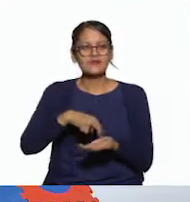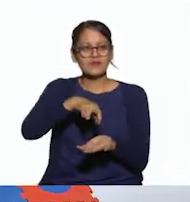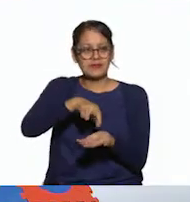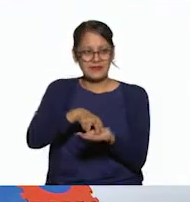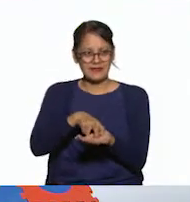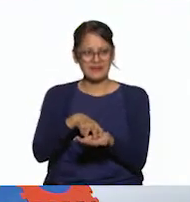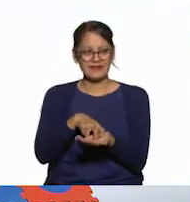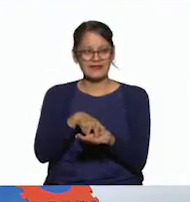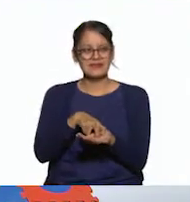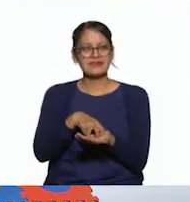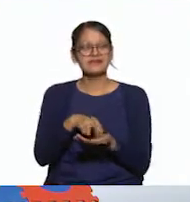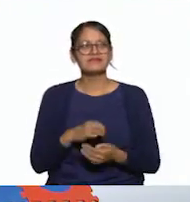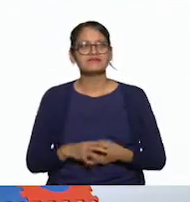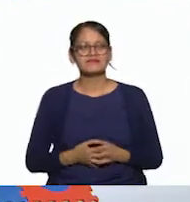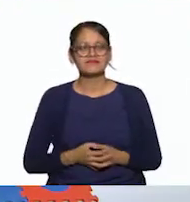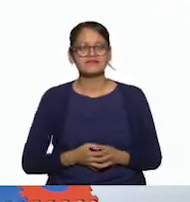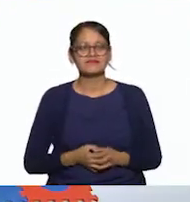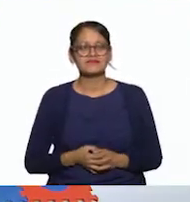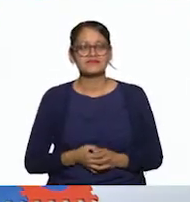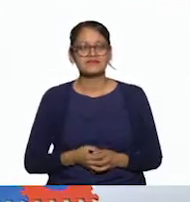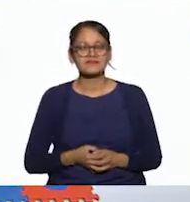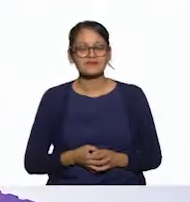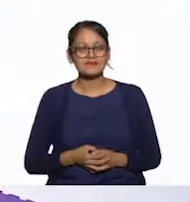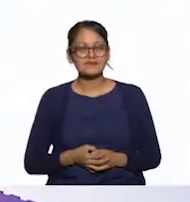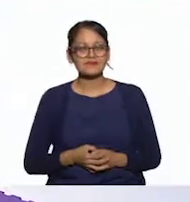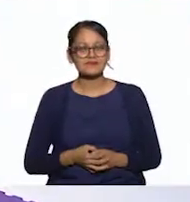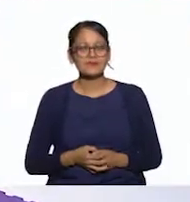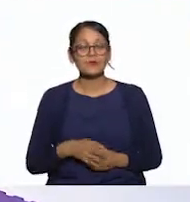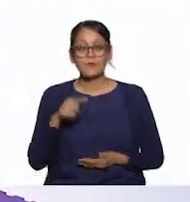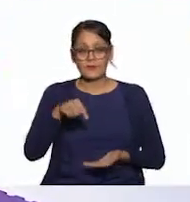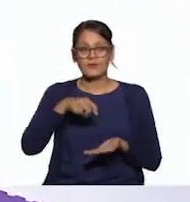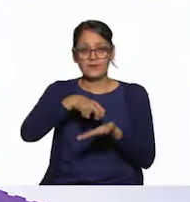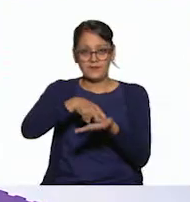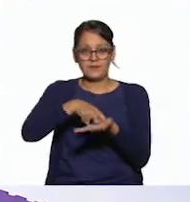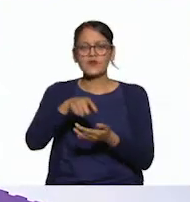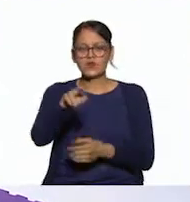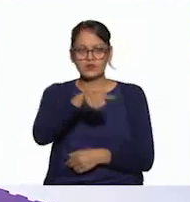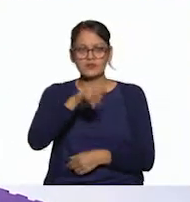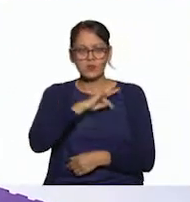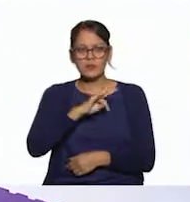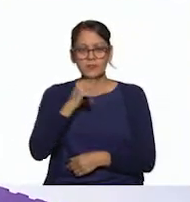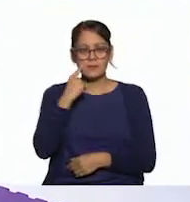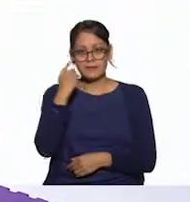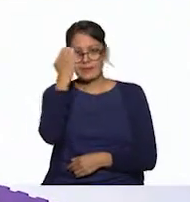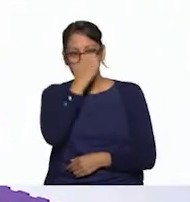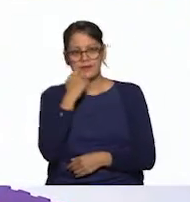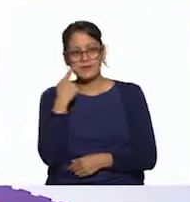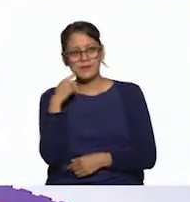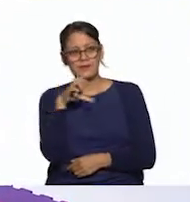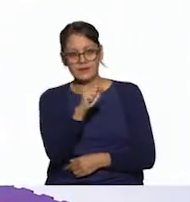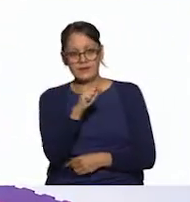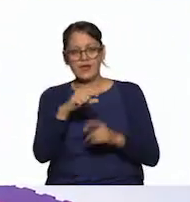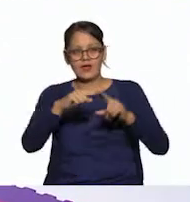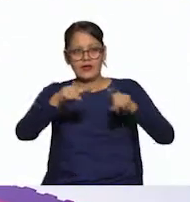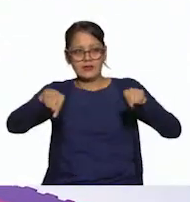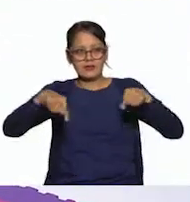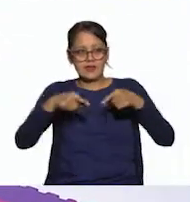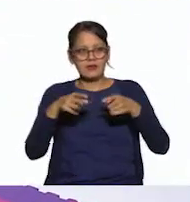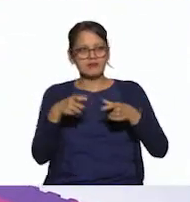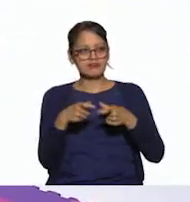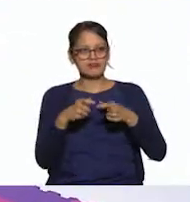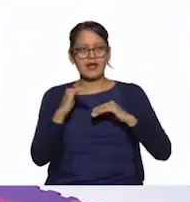piso. Y aquí ustedes pueden observar que está delimitado, pero